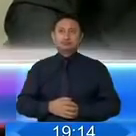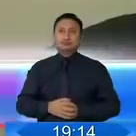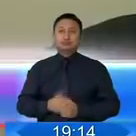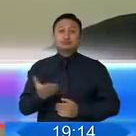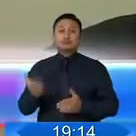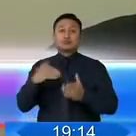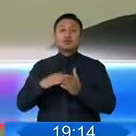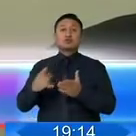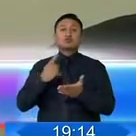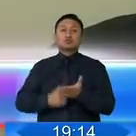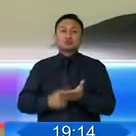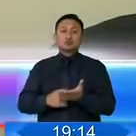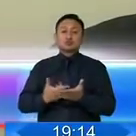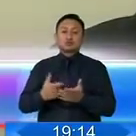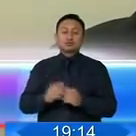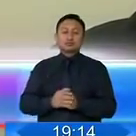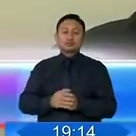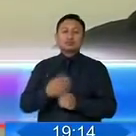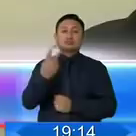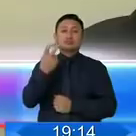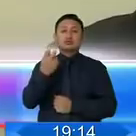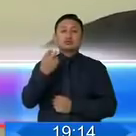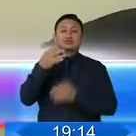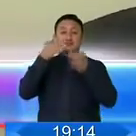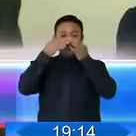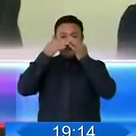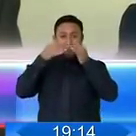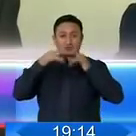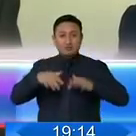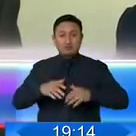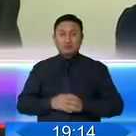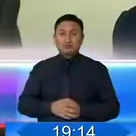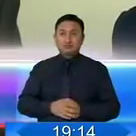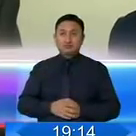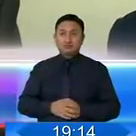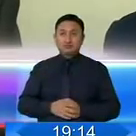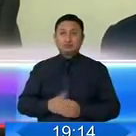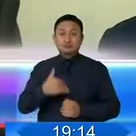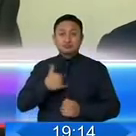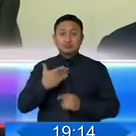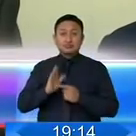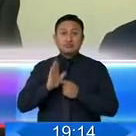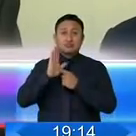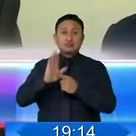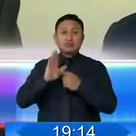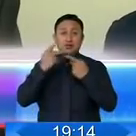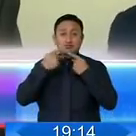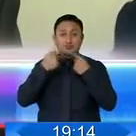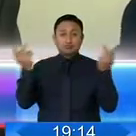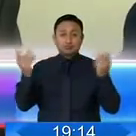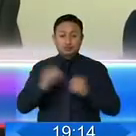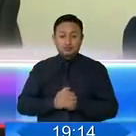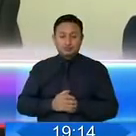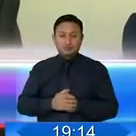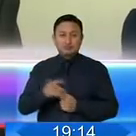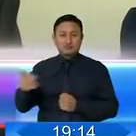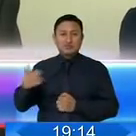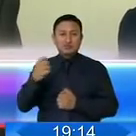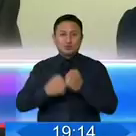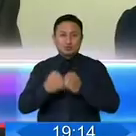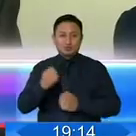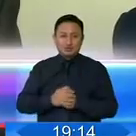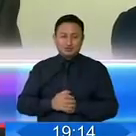audiencia estaría prevista para el 12 de septiembre. Sacaremos a la luz pública las